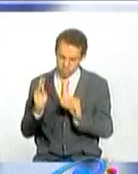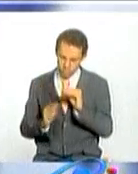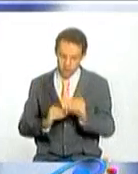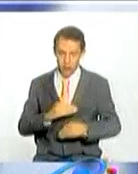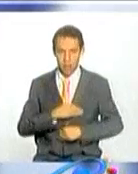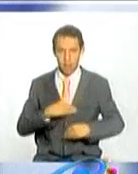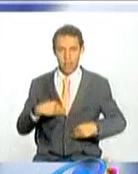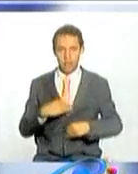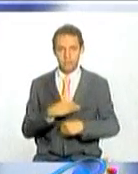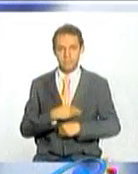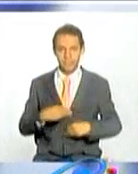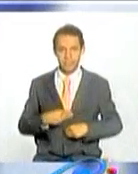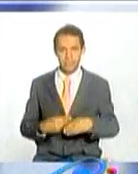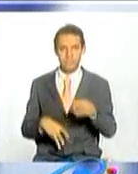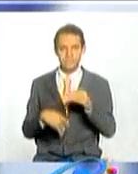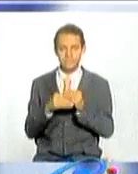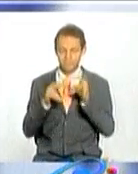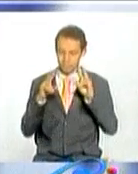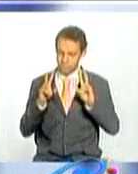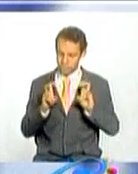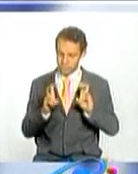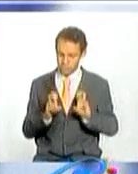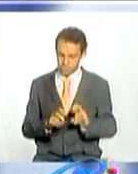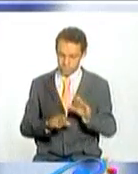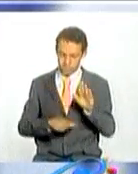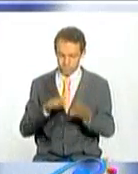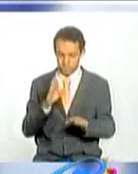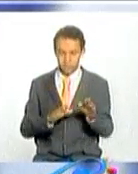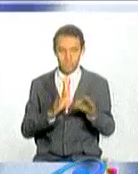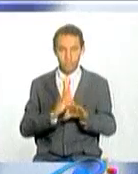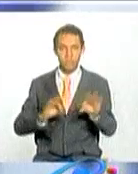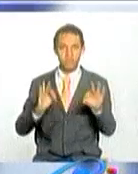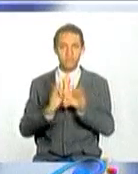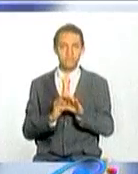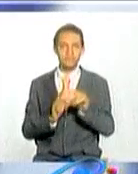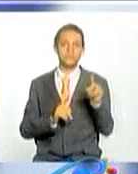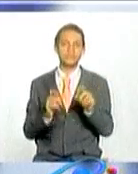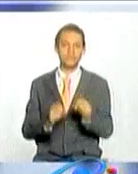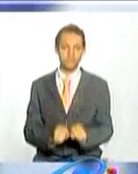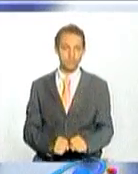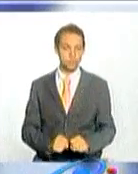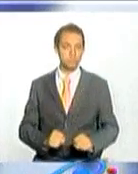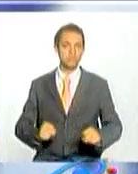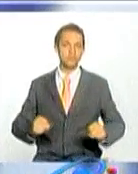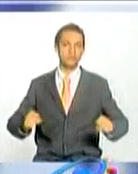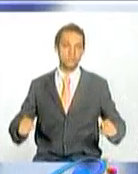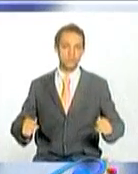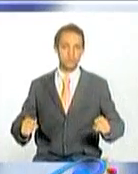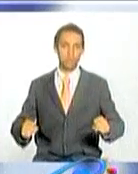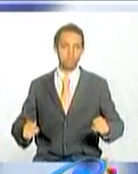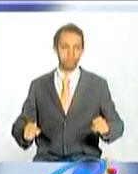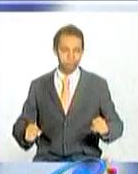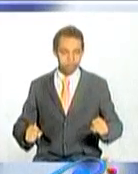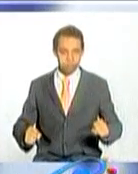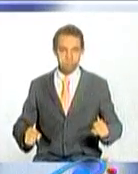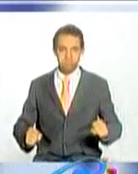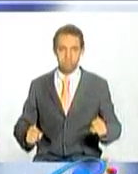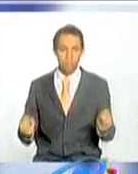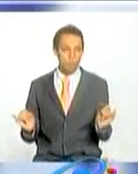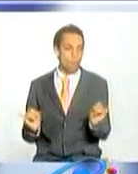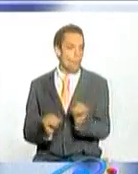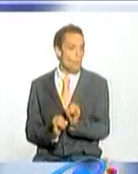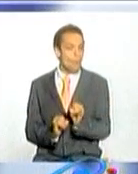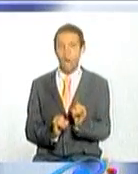también complementarios estudiados. Muchos pacientes también con sobrepeso no pueden bajar de peso, tienen un